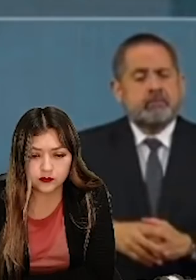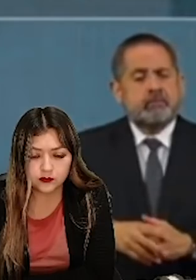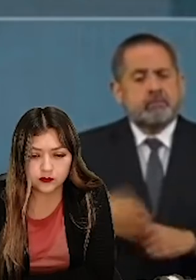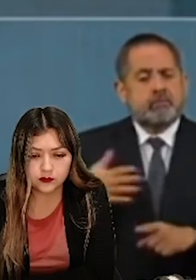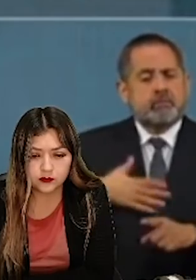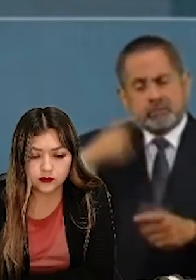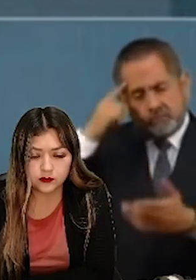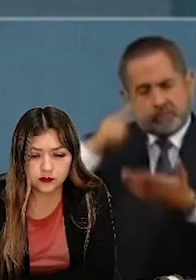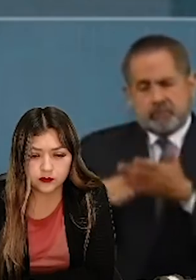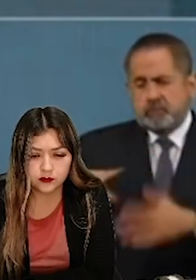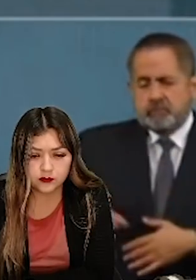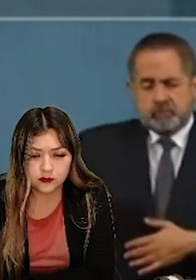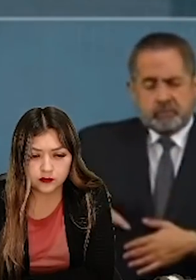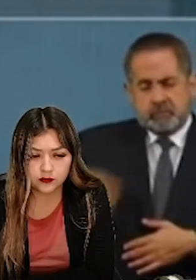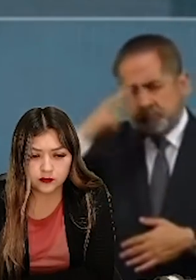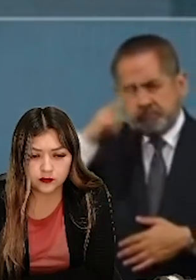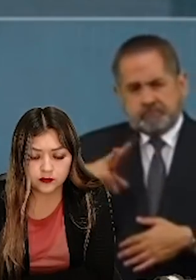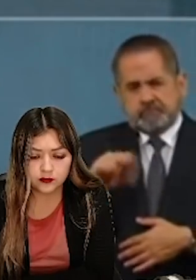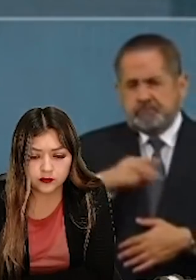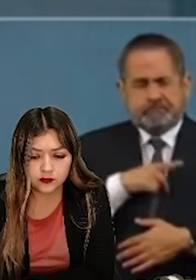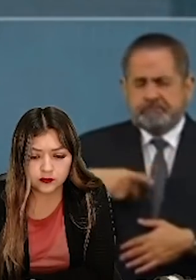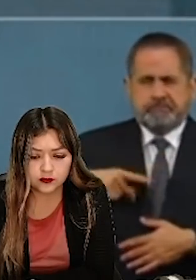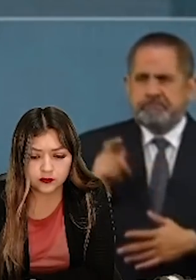no debe de